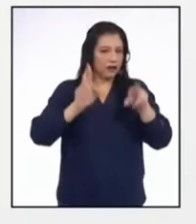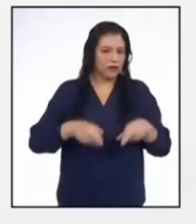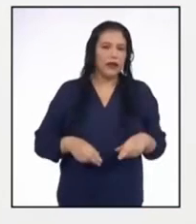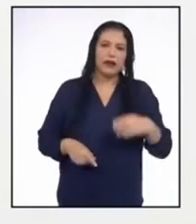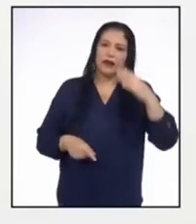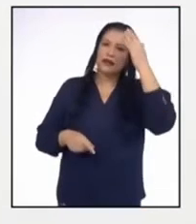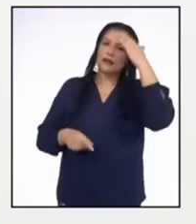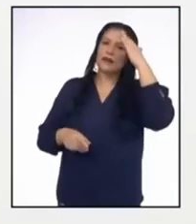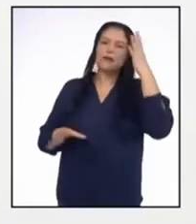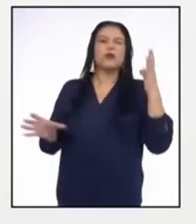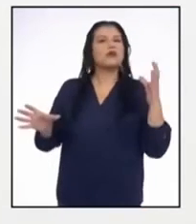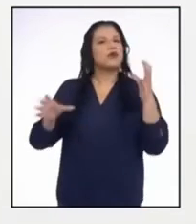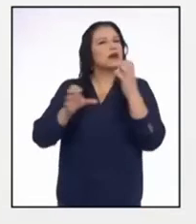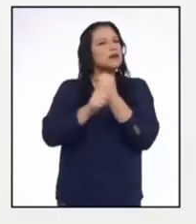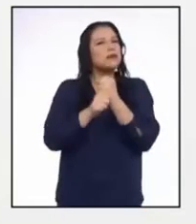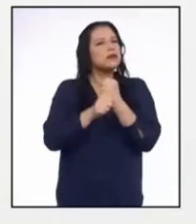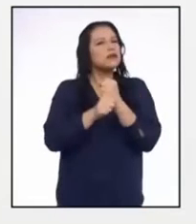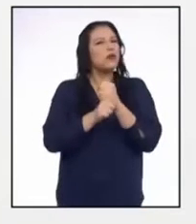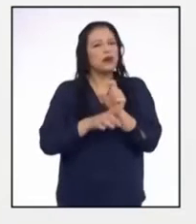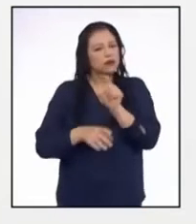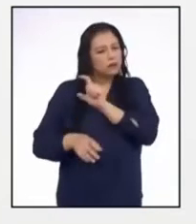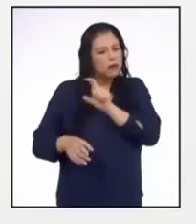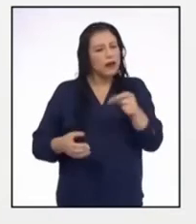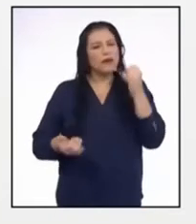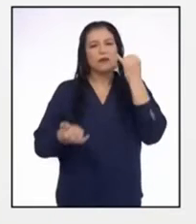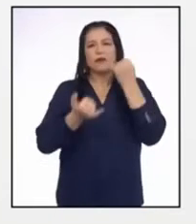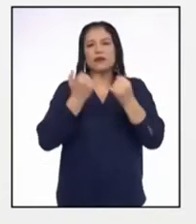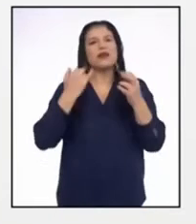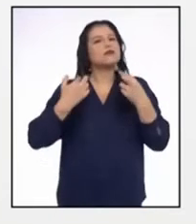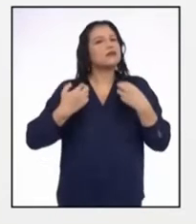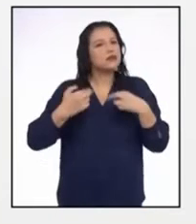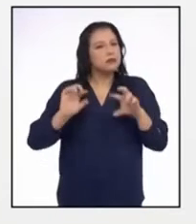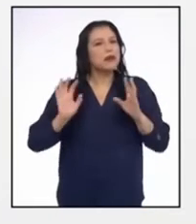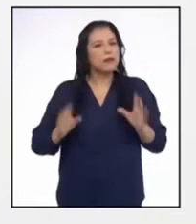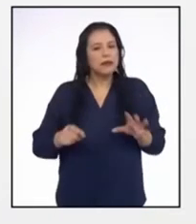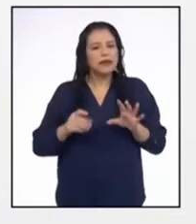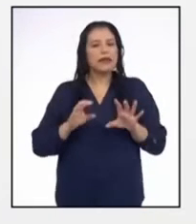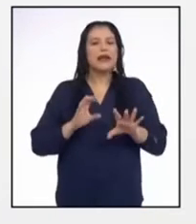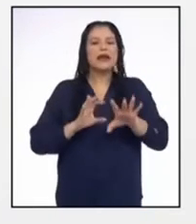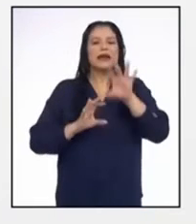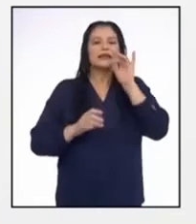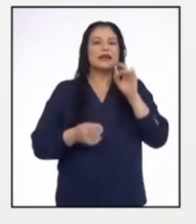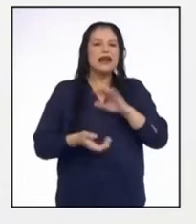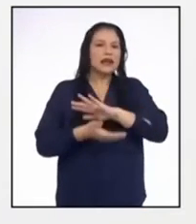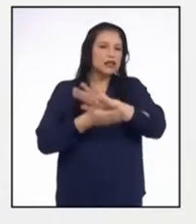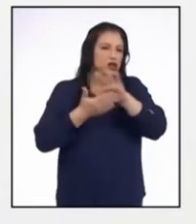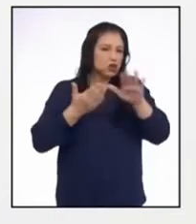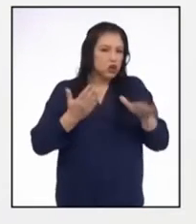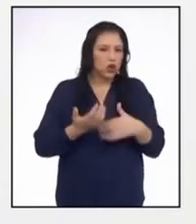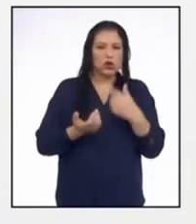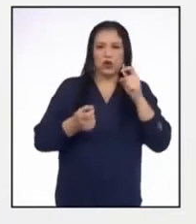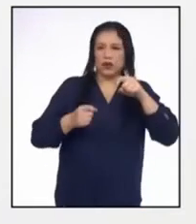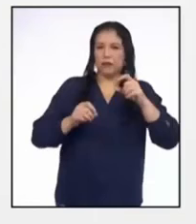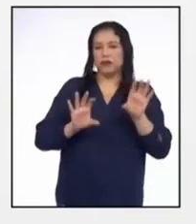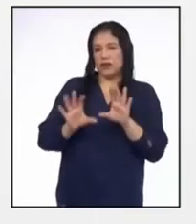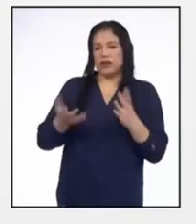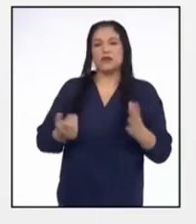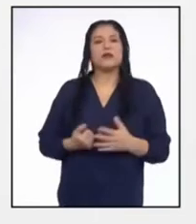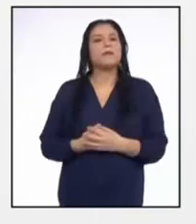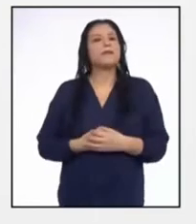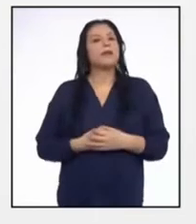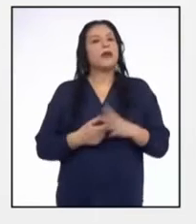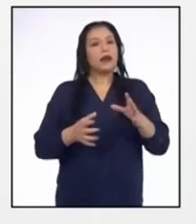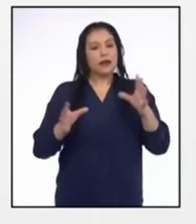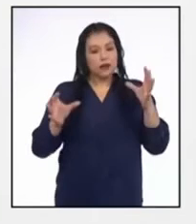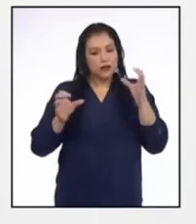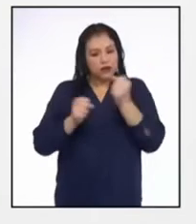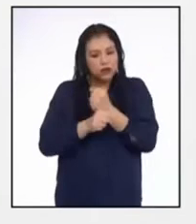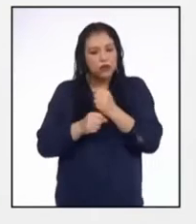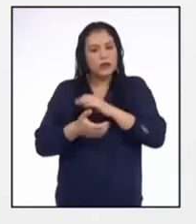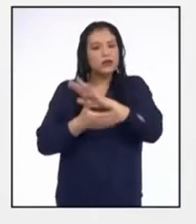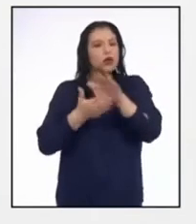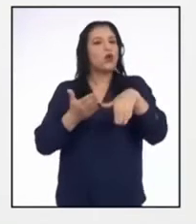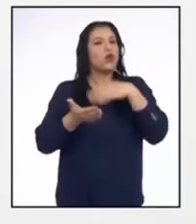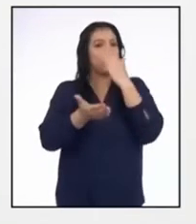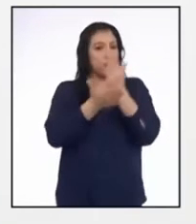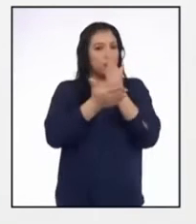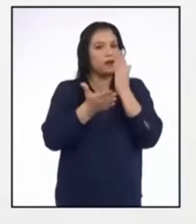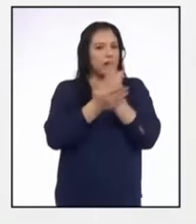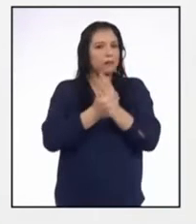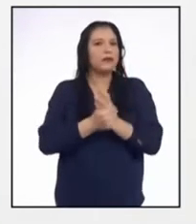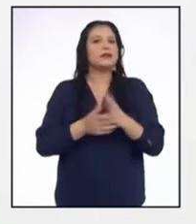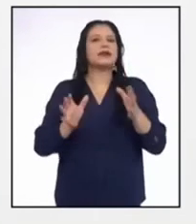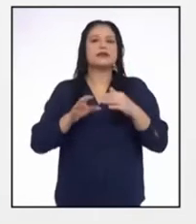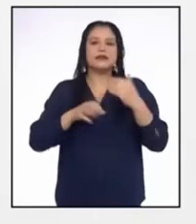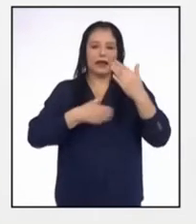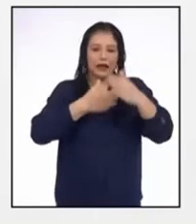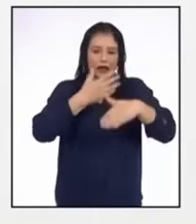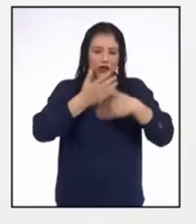que una conclusión es un párrafo final que nos permite extraer el hilo del material elaborado y resume los problemas principales